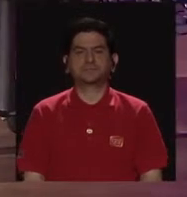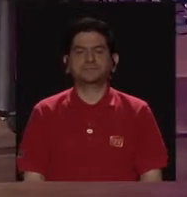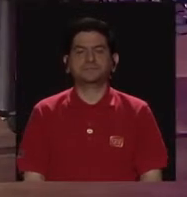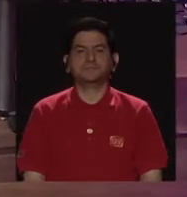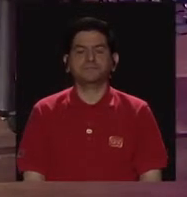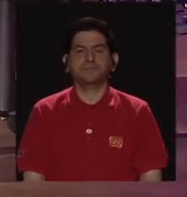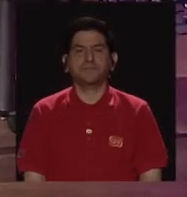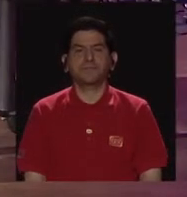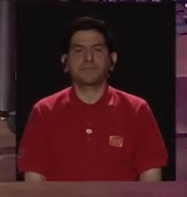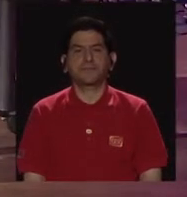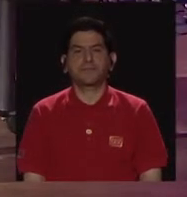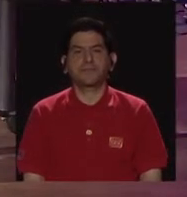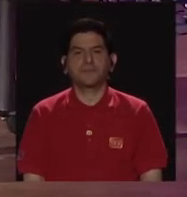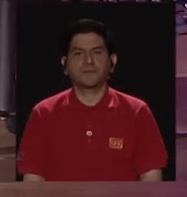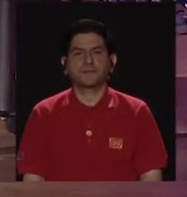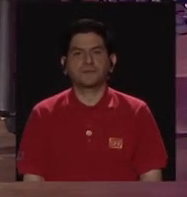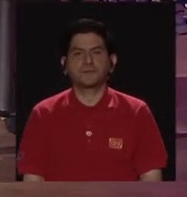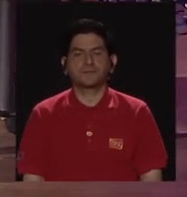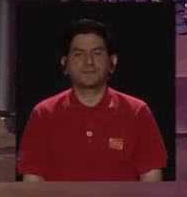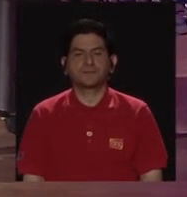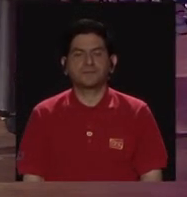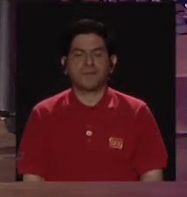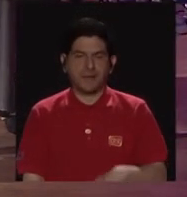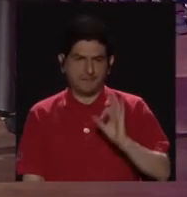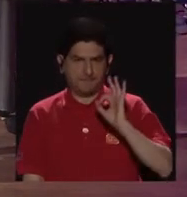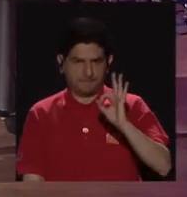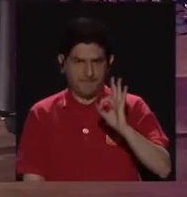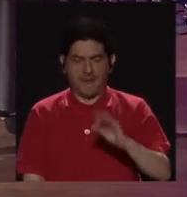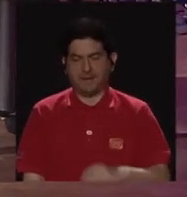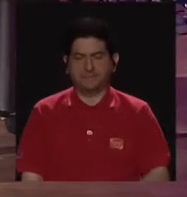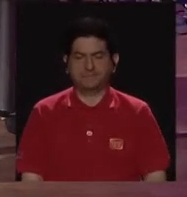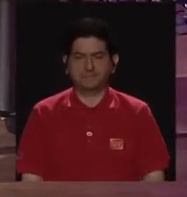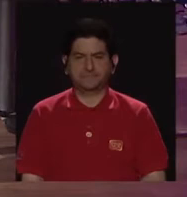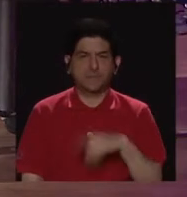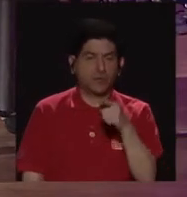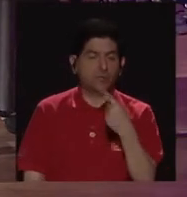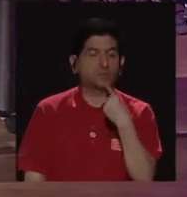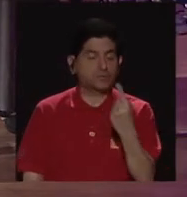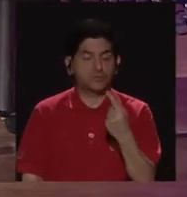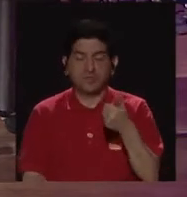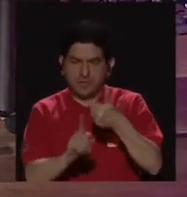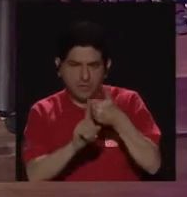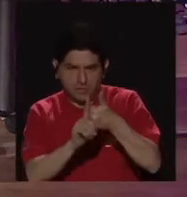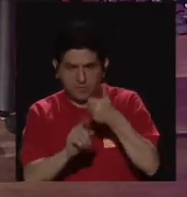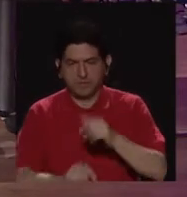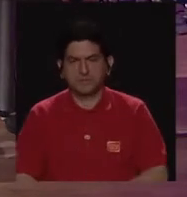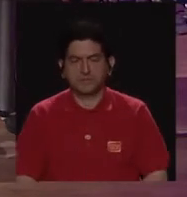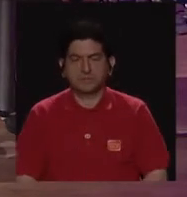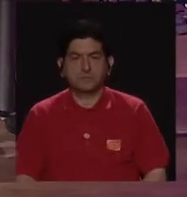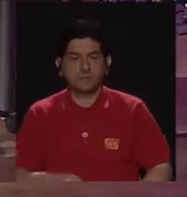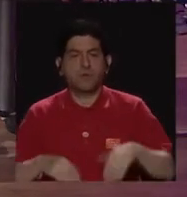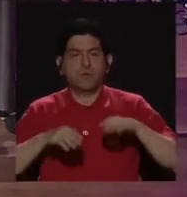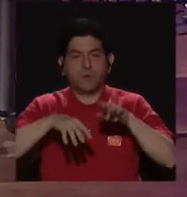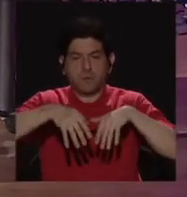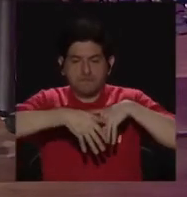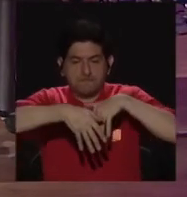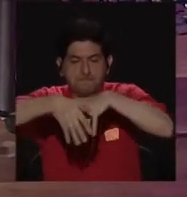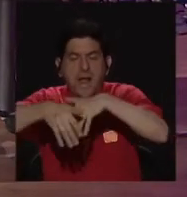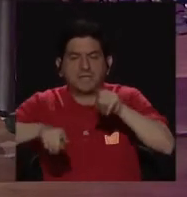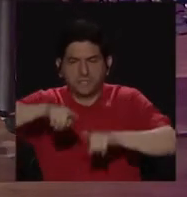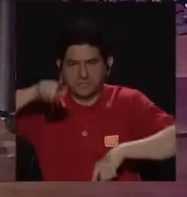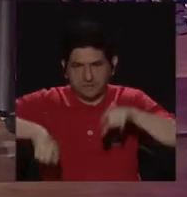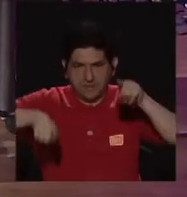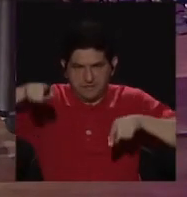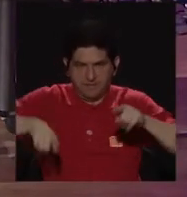bueno no sé si tienen que reconocer bueno como mismo lo decidís anteriormente la marcha de la diversidad y tiene